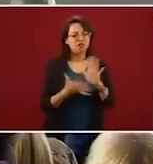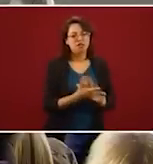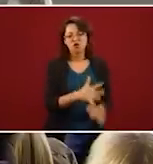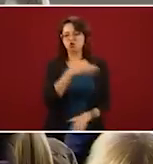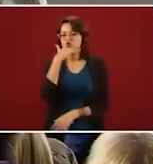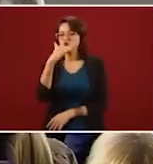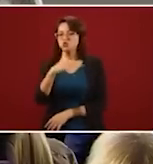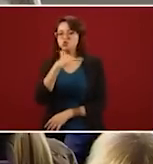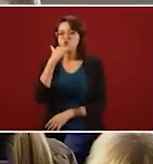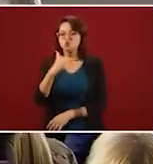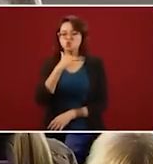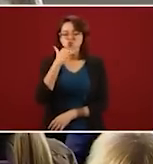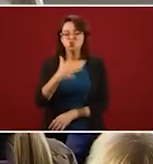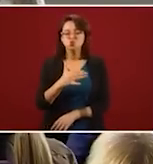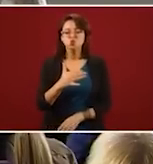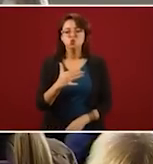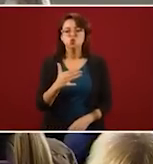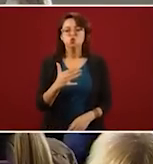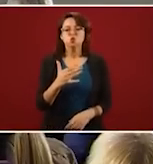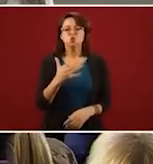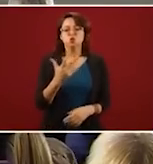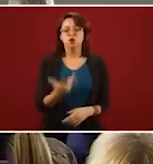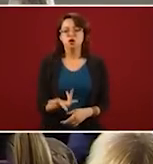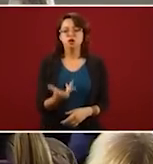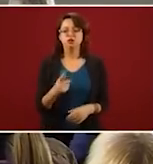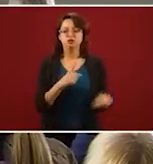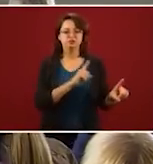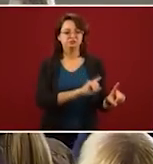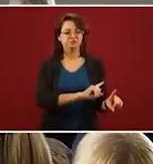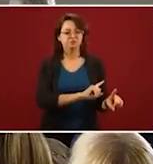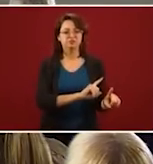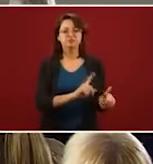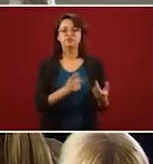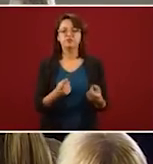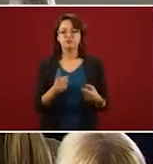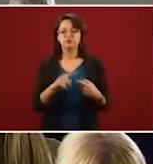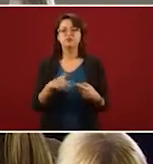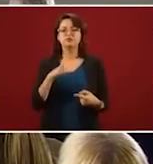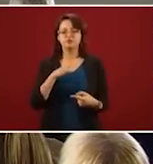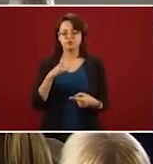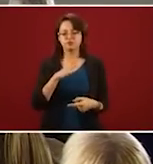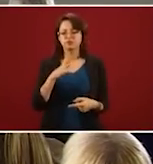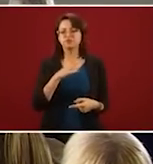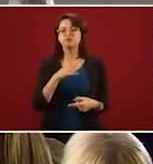y las cuestiones que está aquí el doctor Gustavo Reyes Terán y el doctor